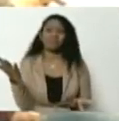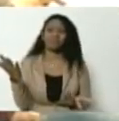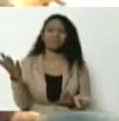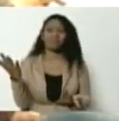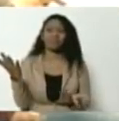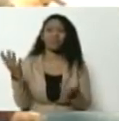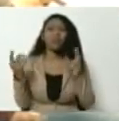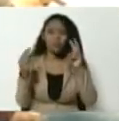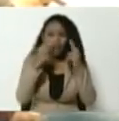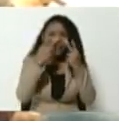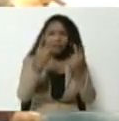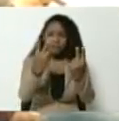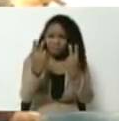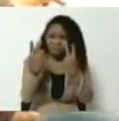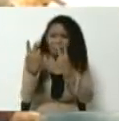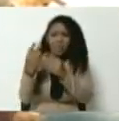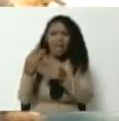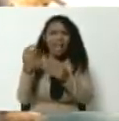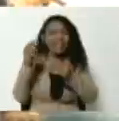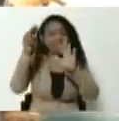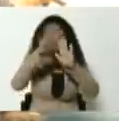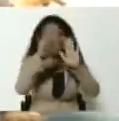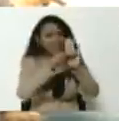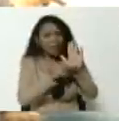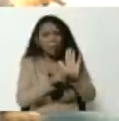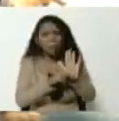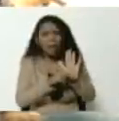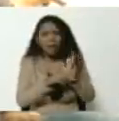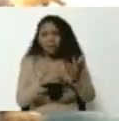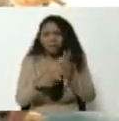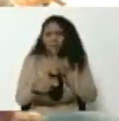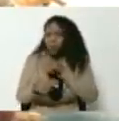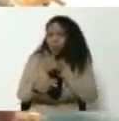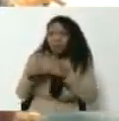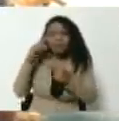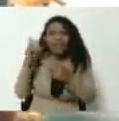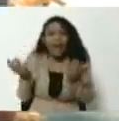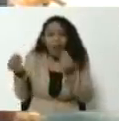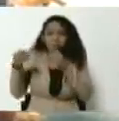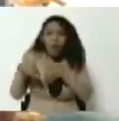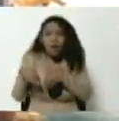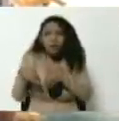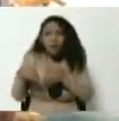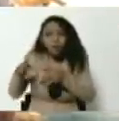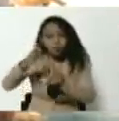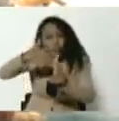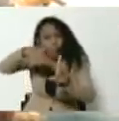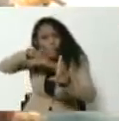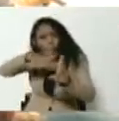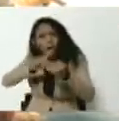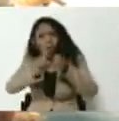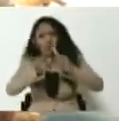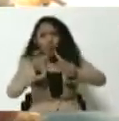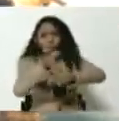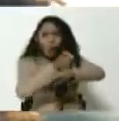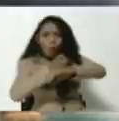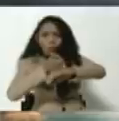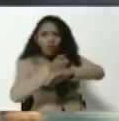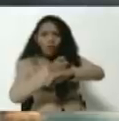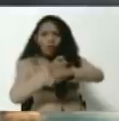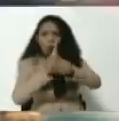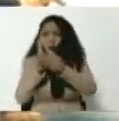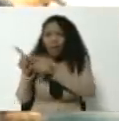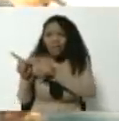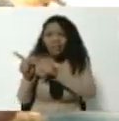¿Notan ustedes el nivel de nauseabunda complicidad que han tenido algunos gobiernos con